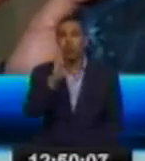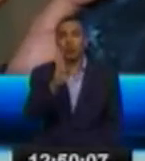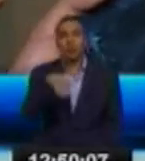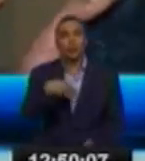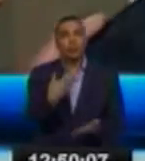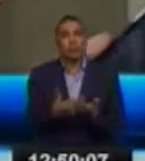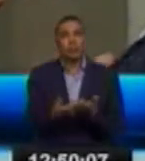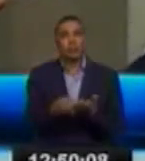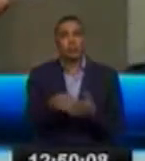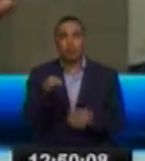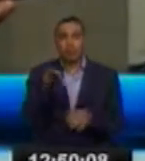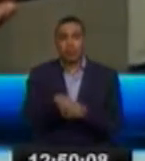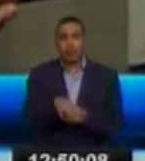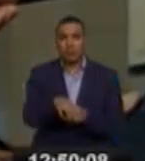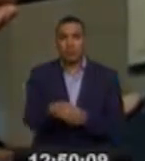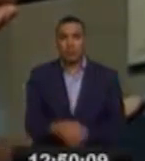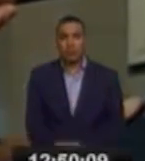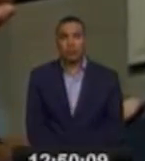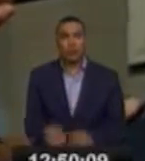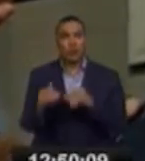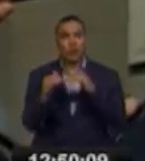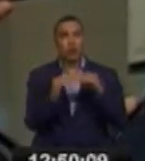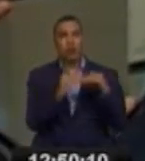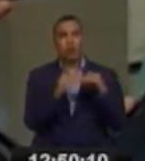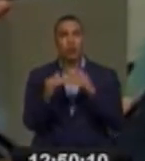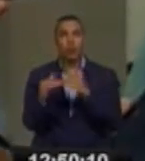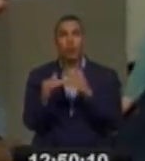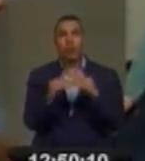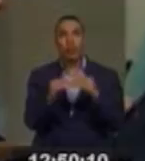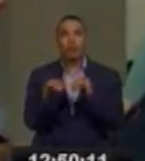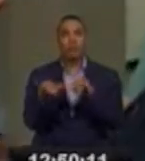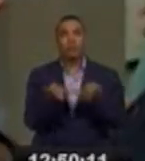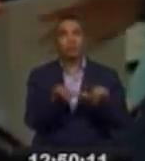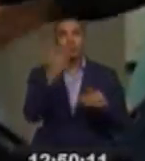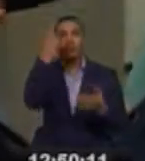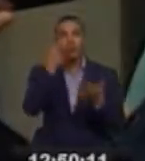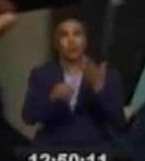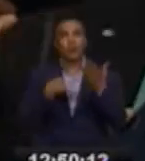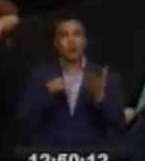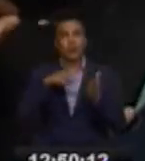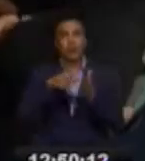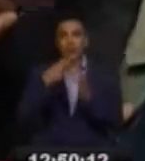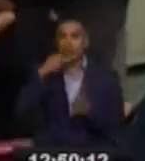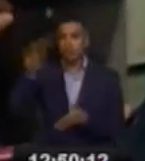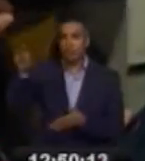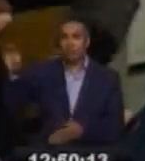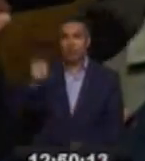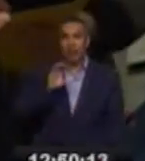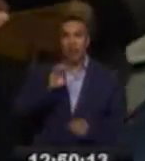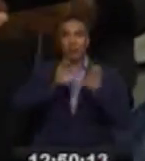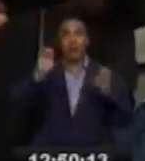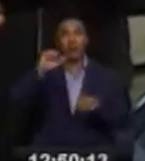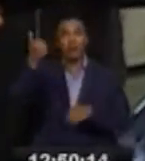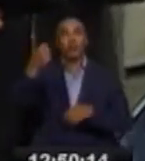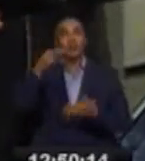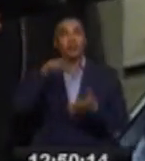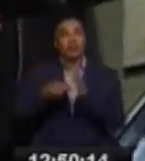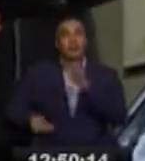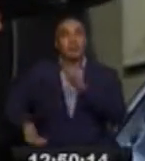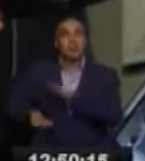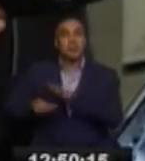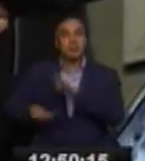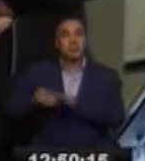ser elecciones equitativas cuando por el un lado tú tenías el financiamiento de las empresas que estaban acá. Cargo